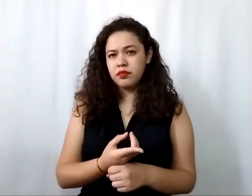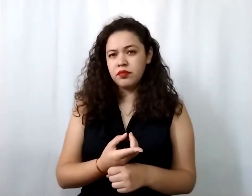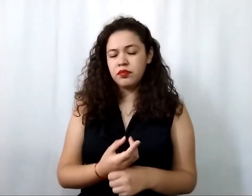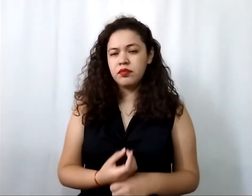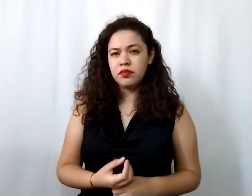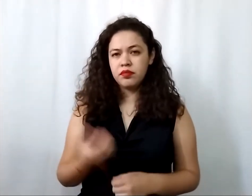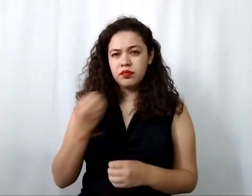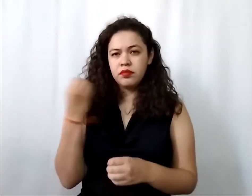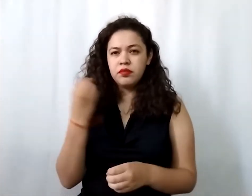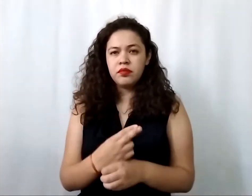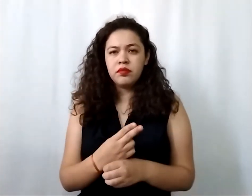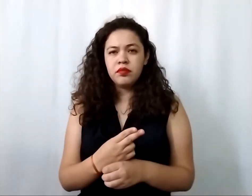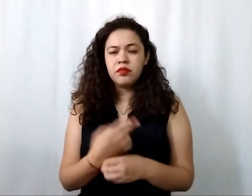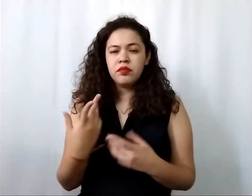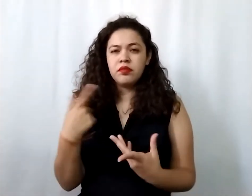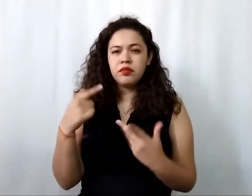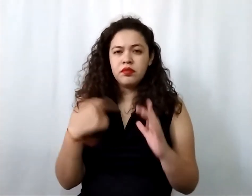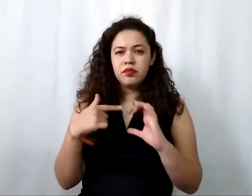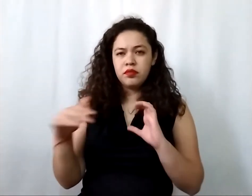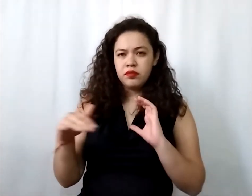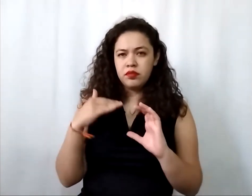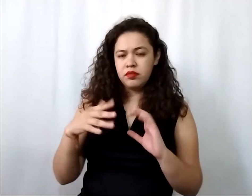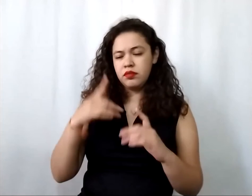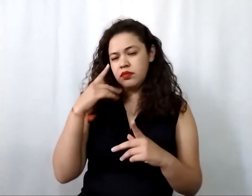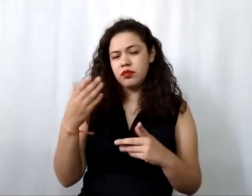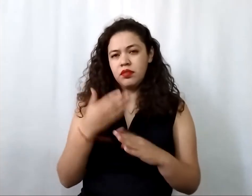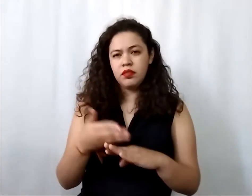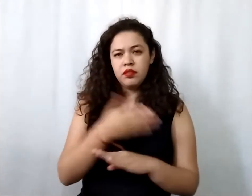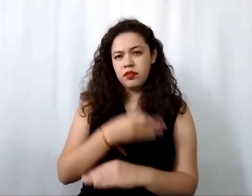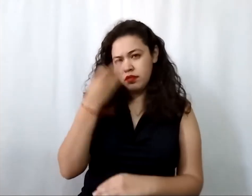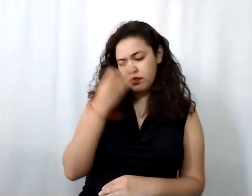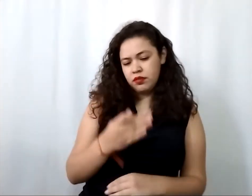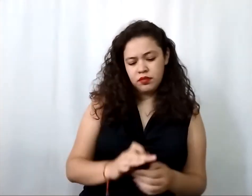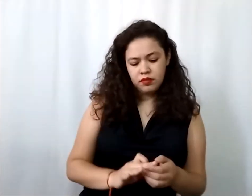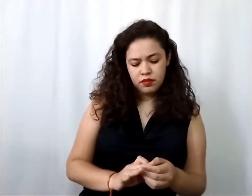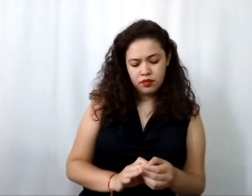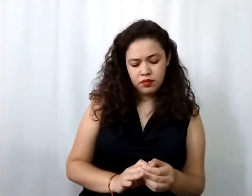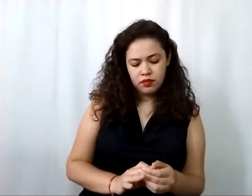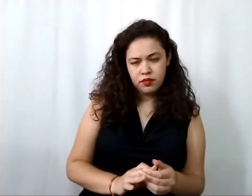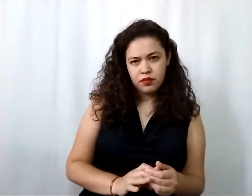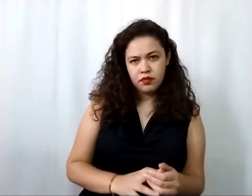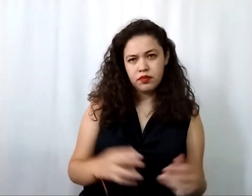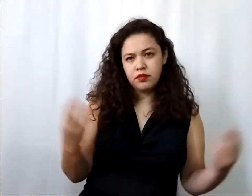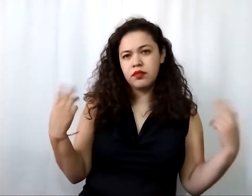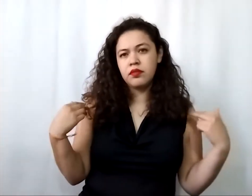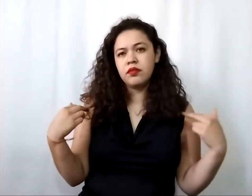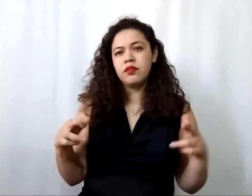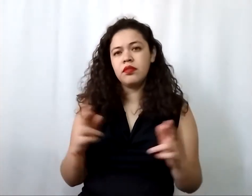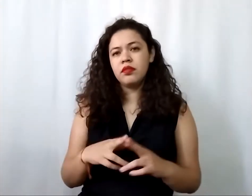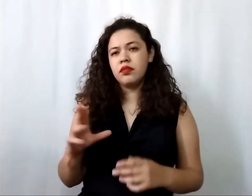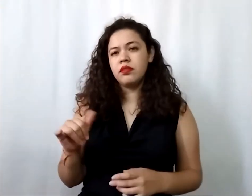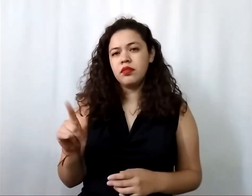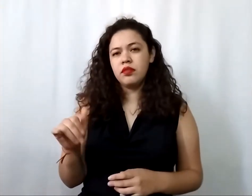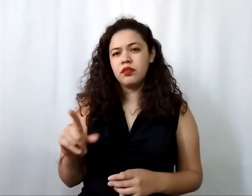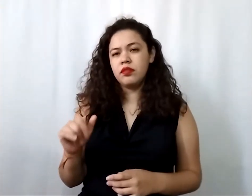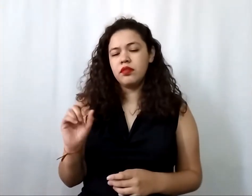nos dieron sus correos electrónicos con oportunidad, el maestro Adán, y pudimos enviarles,